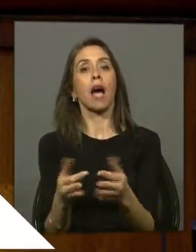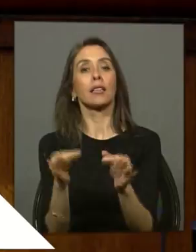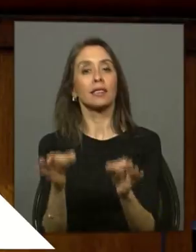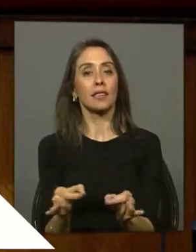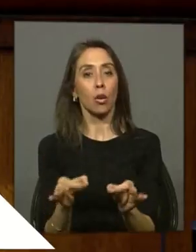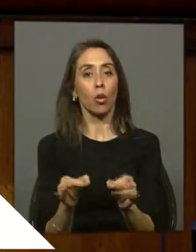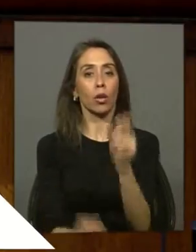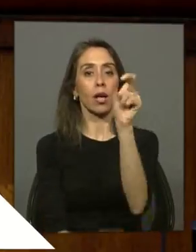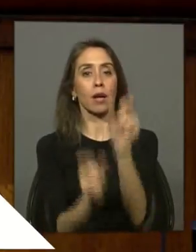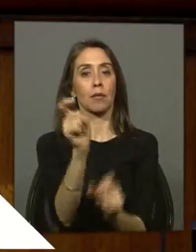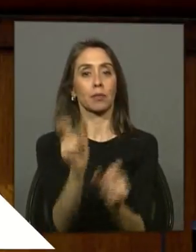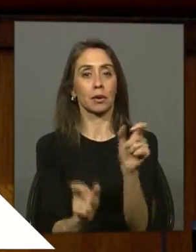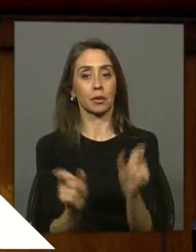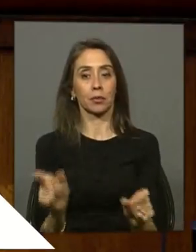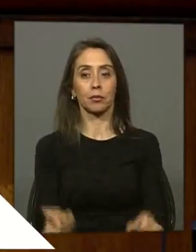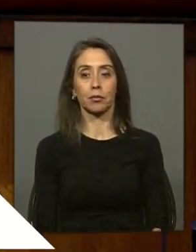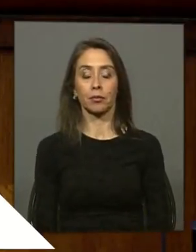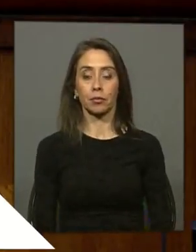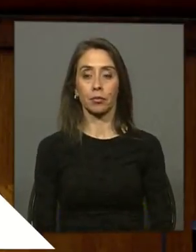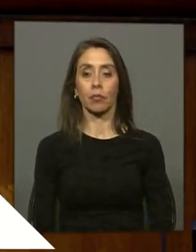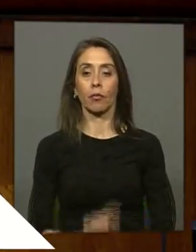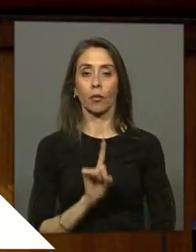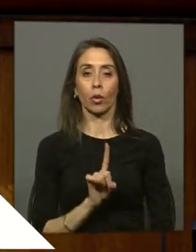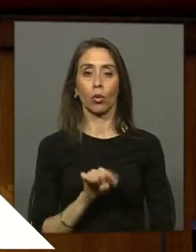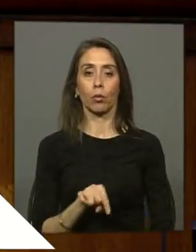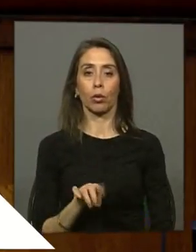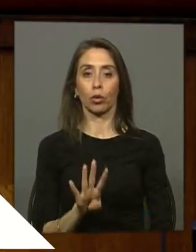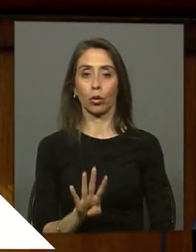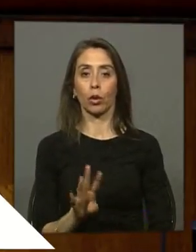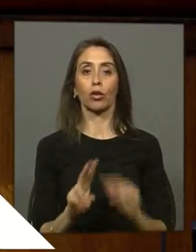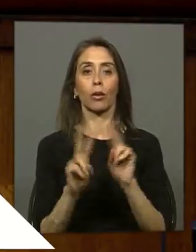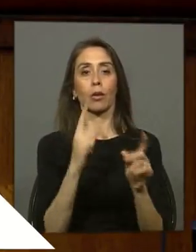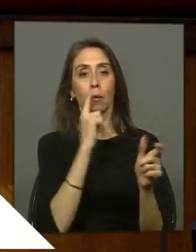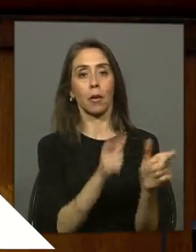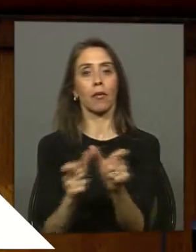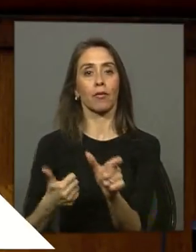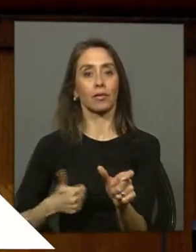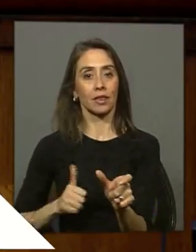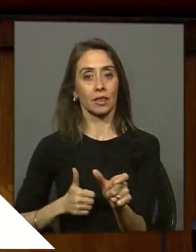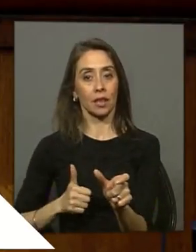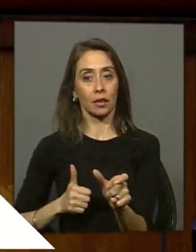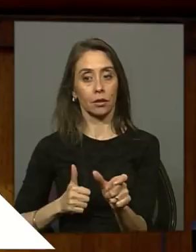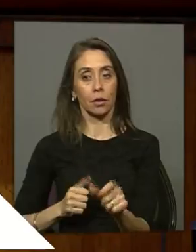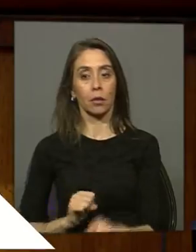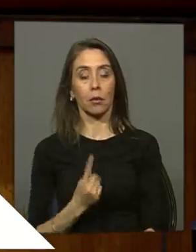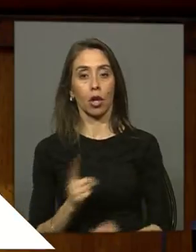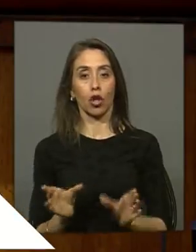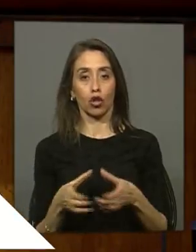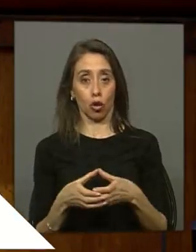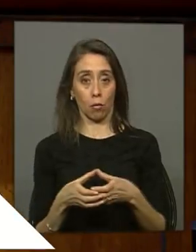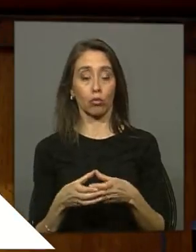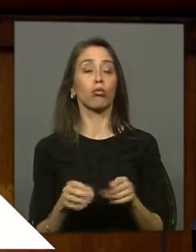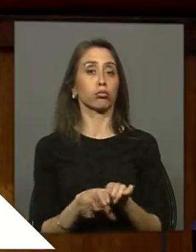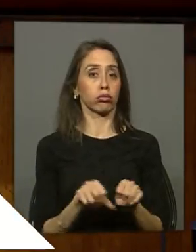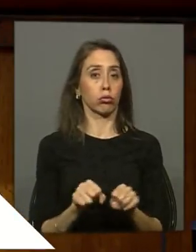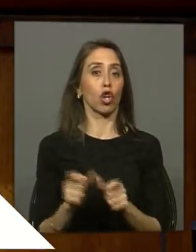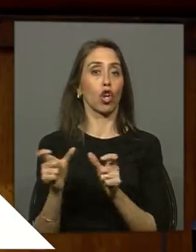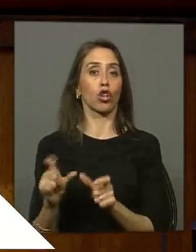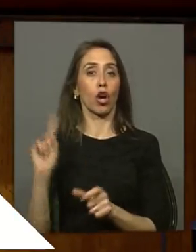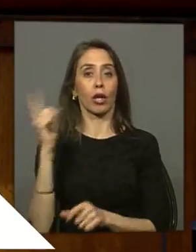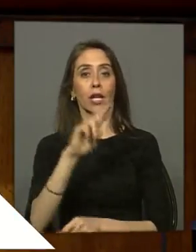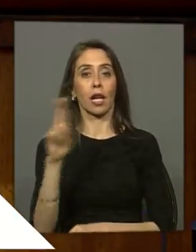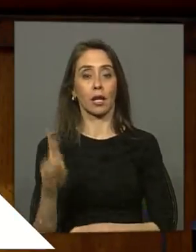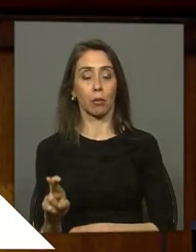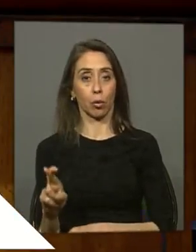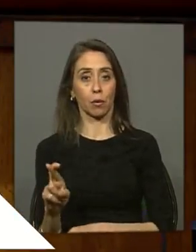a la población 1.4 en materia de fiscalización en primer lugar la comisión coincide con la Contraloría General de la